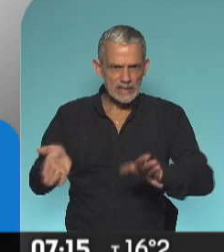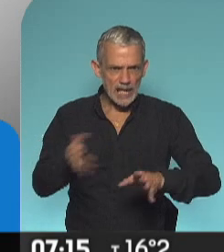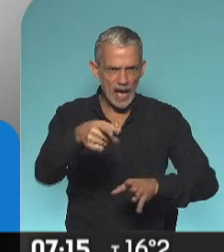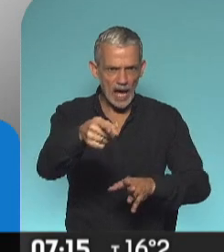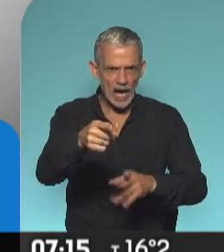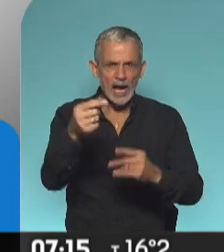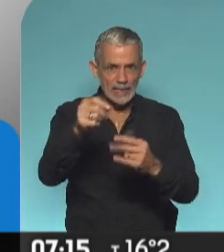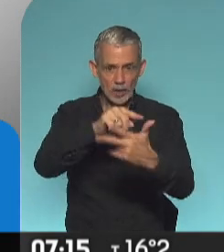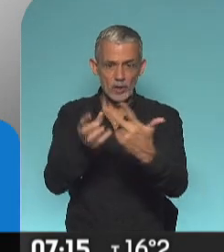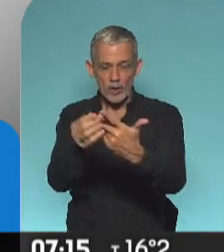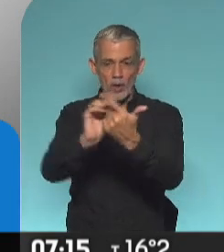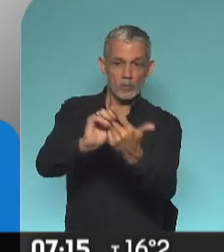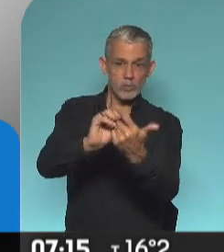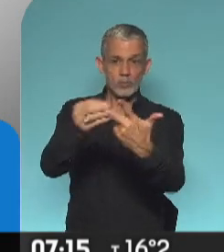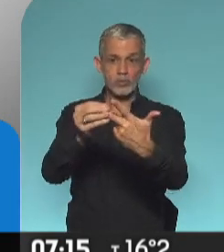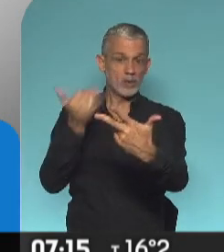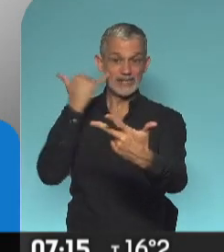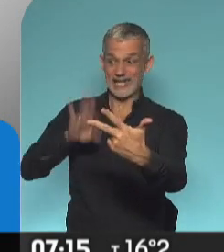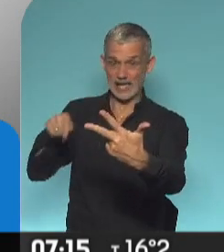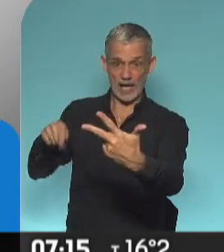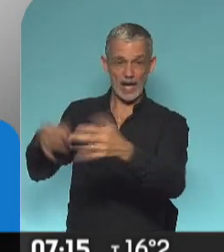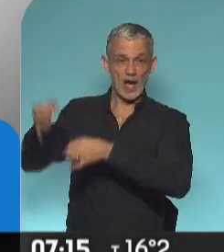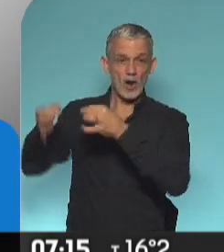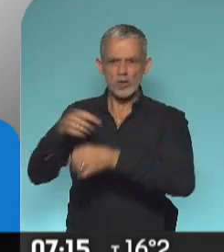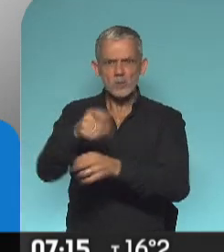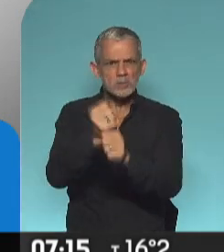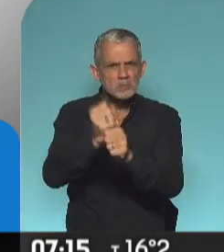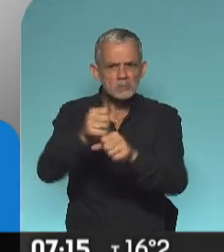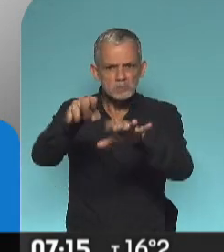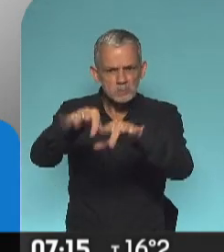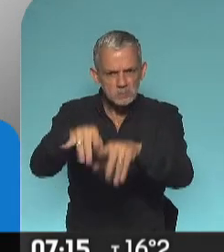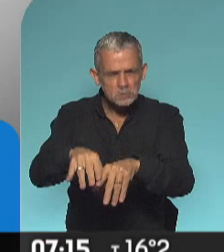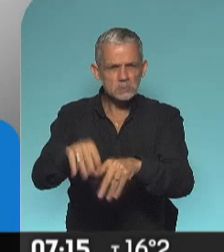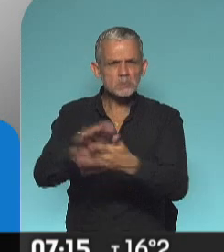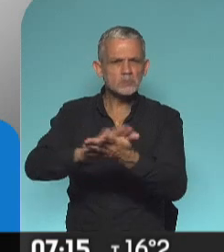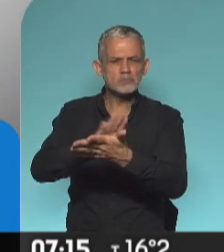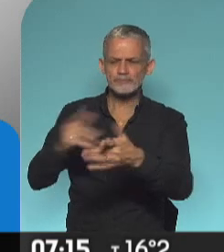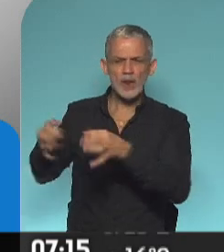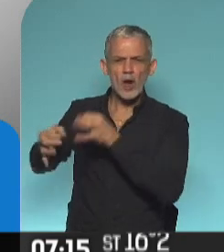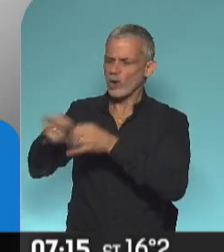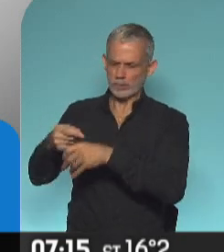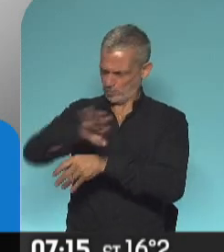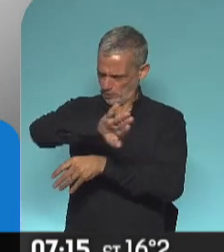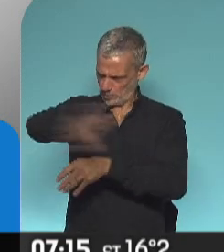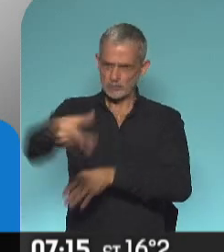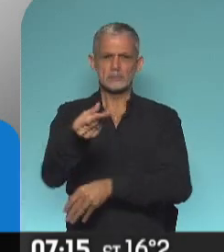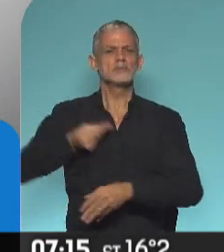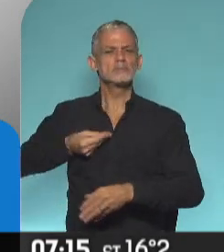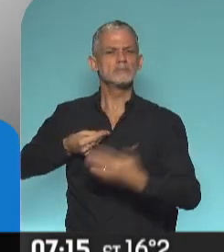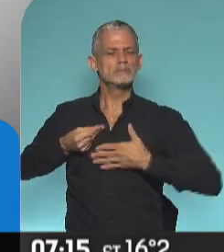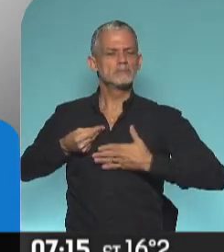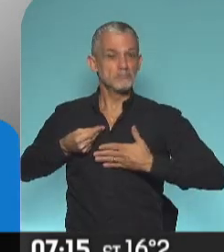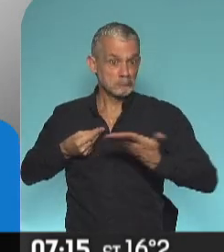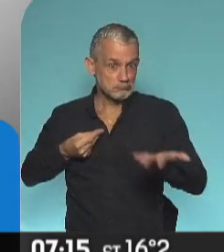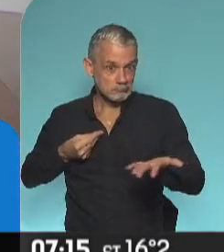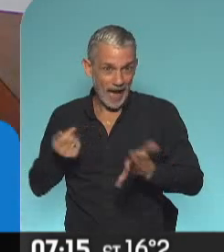Cámara completa. Ese es el salto de instancia. La Cámara estaba trabajando en un fallo que tenía que resolver y la Corte le dijo, correte, bueno, ahora me toca a mí. Se responde lo que